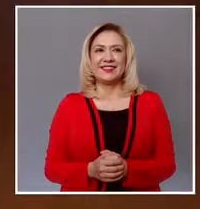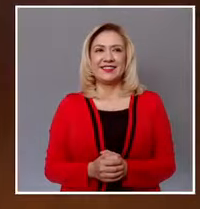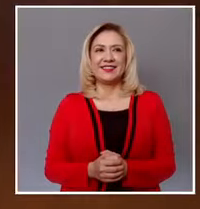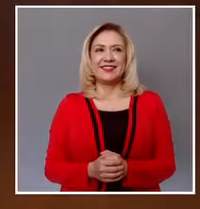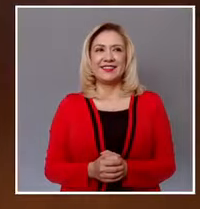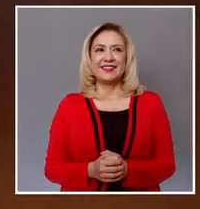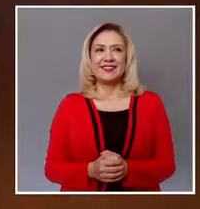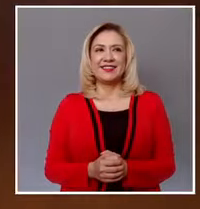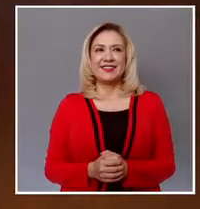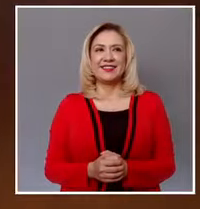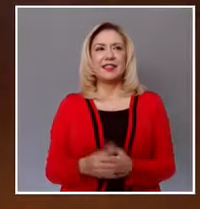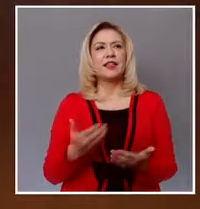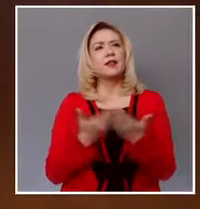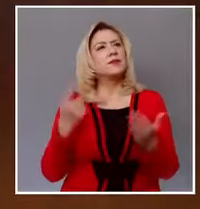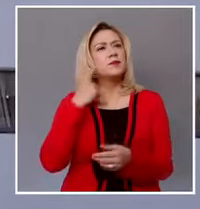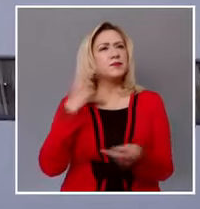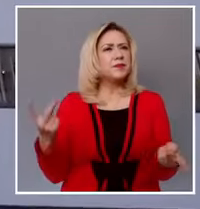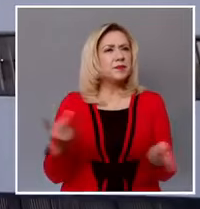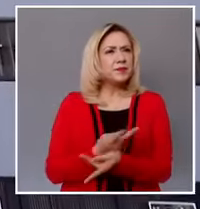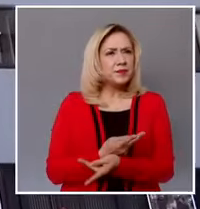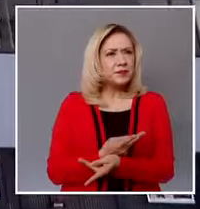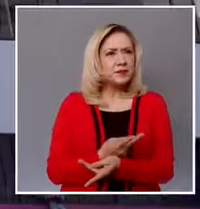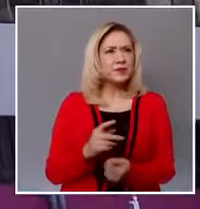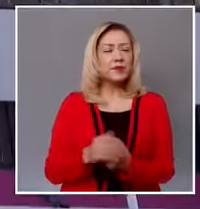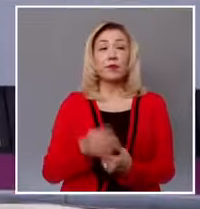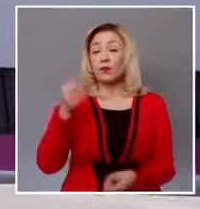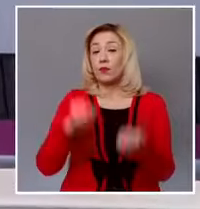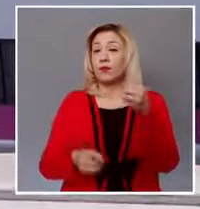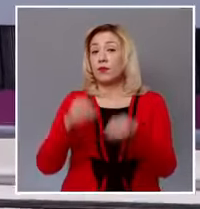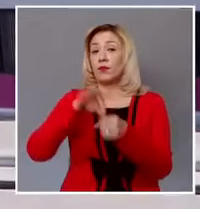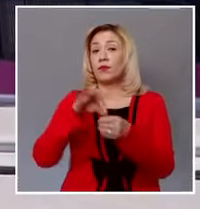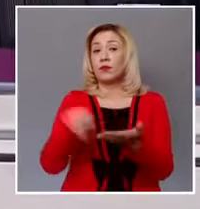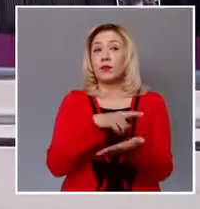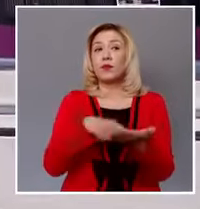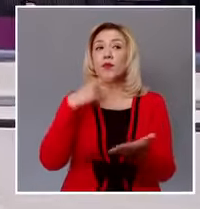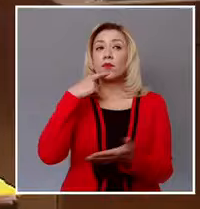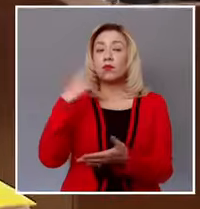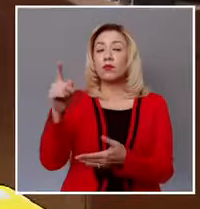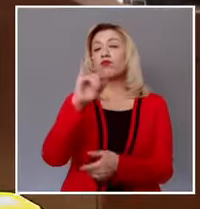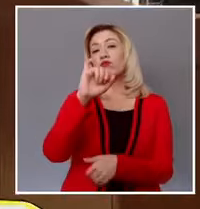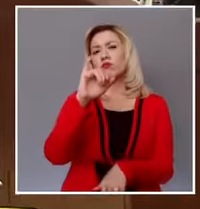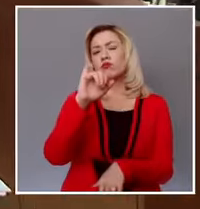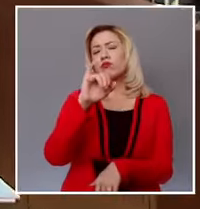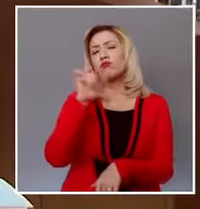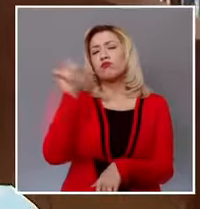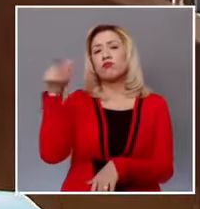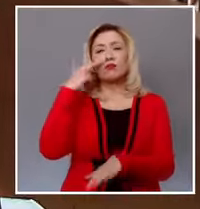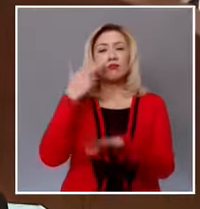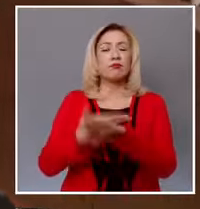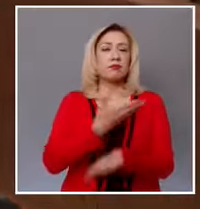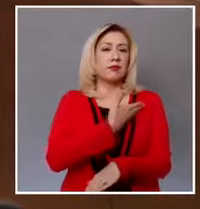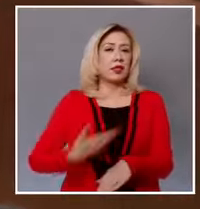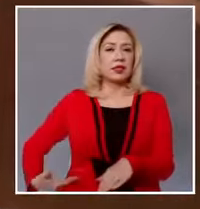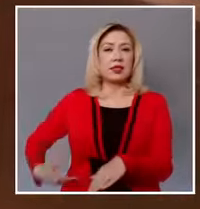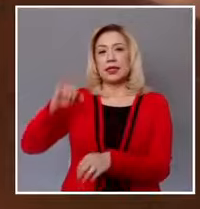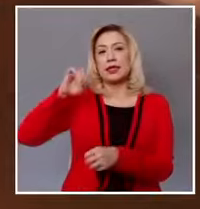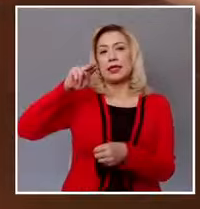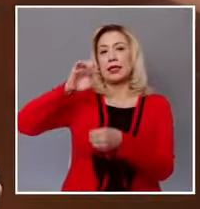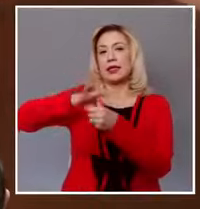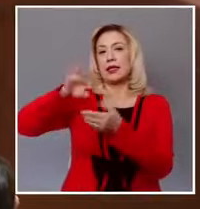Más adelante, el Tribunal Electoral confirma facultades de la consejera presidenta del INE en materia de